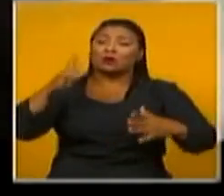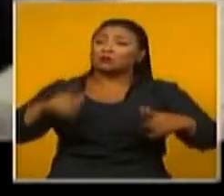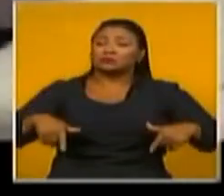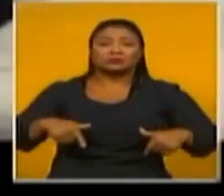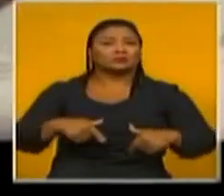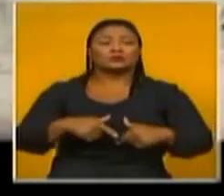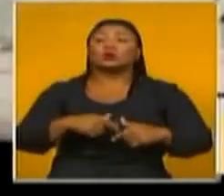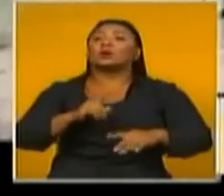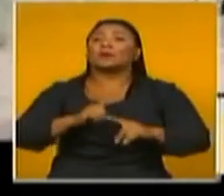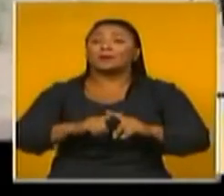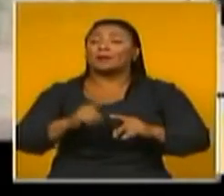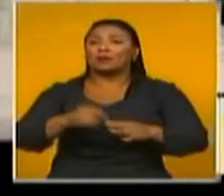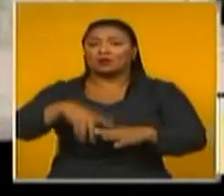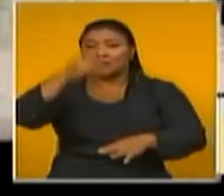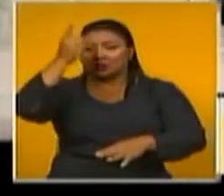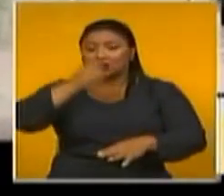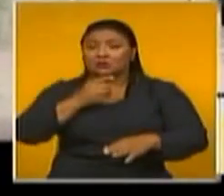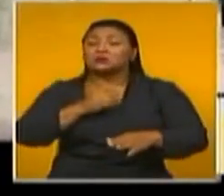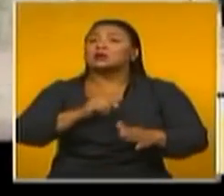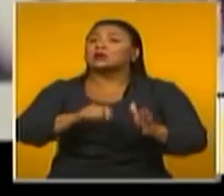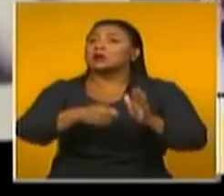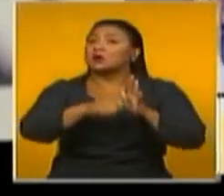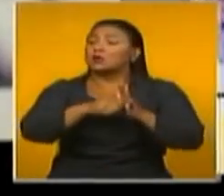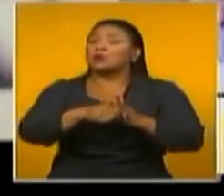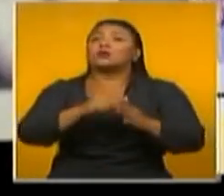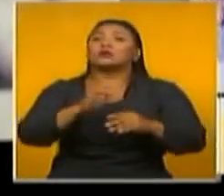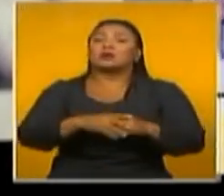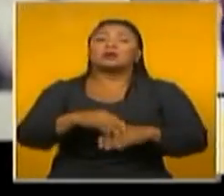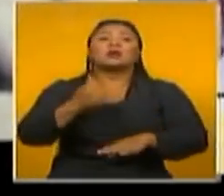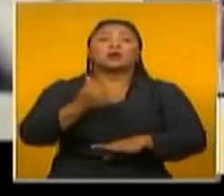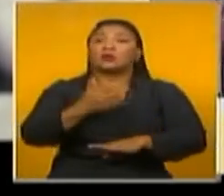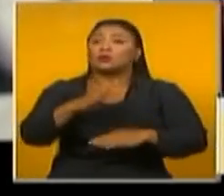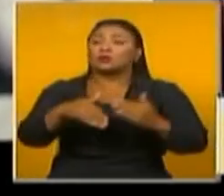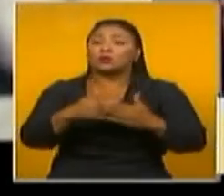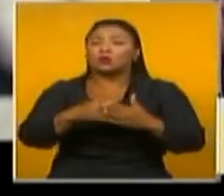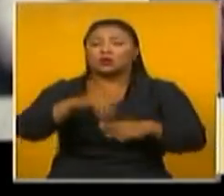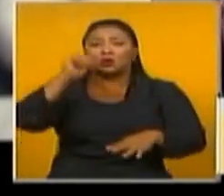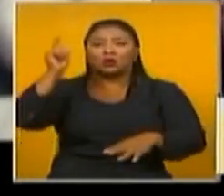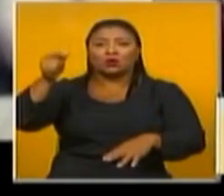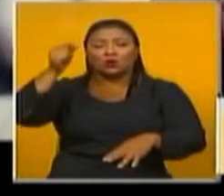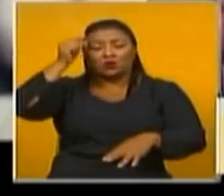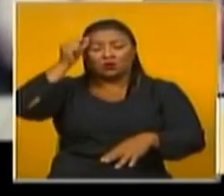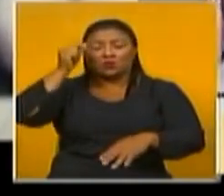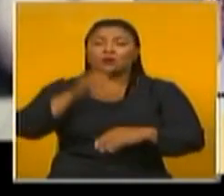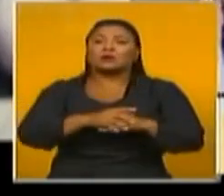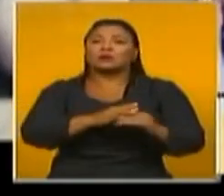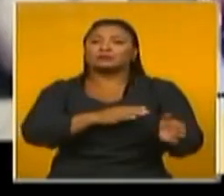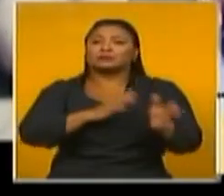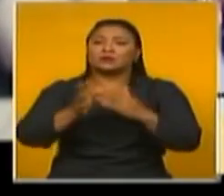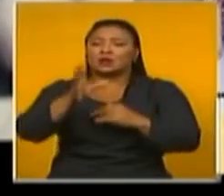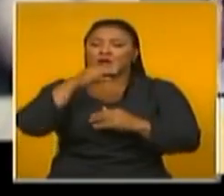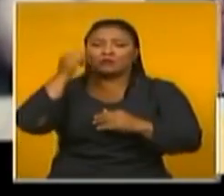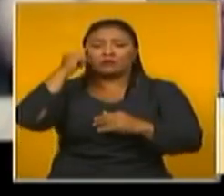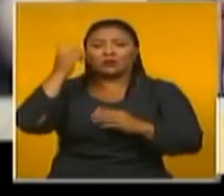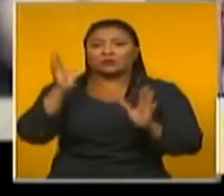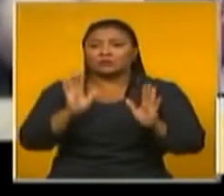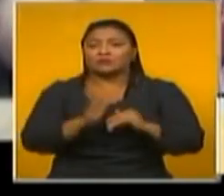se pronunció sobre la decisión de la Contraloría de auditar la deuda pública en el gobierno de Rafael Correa.